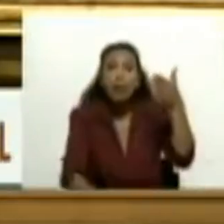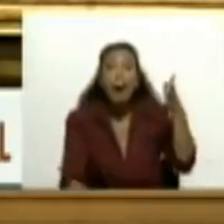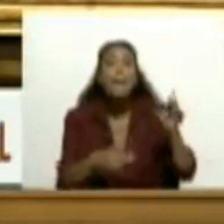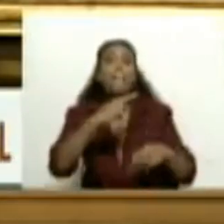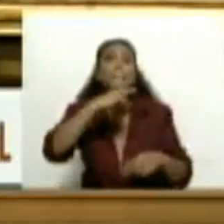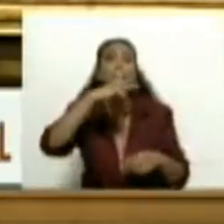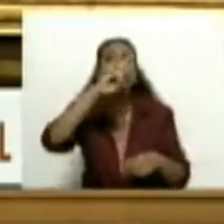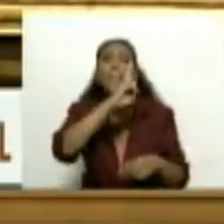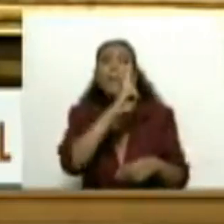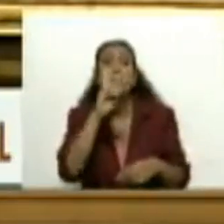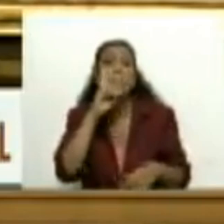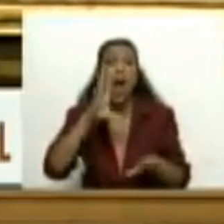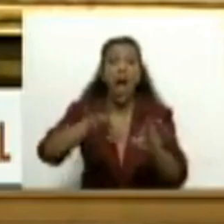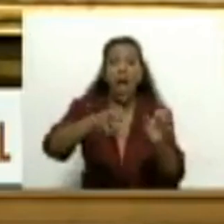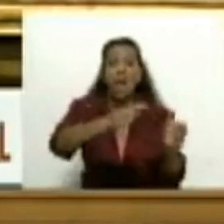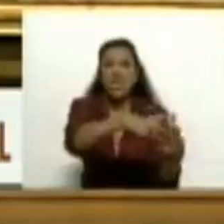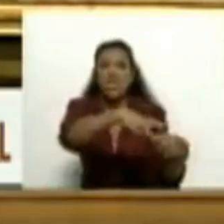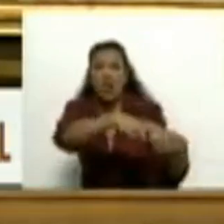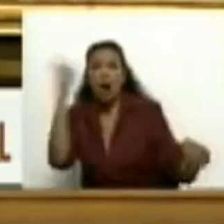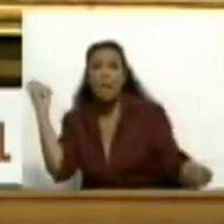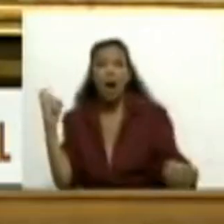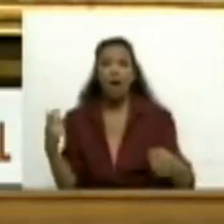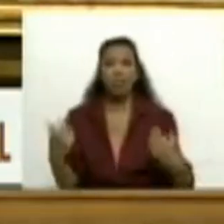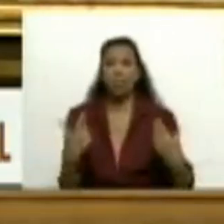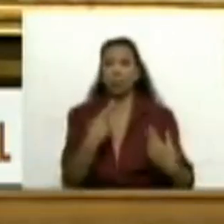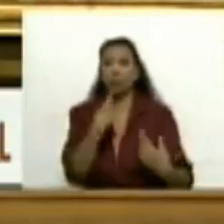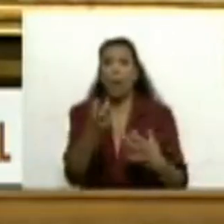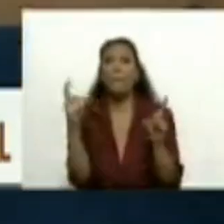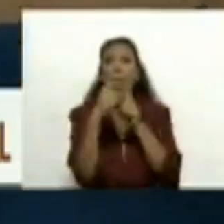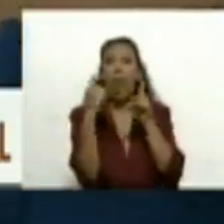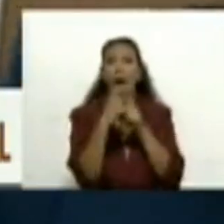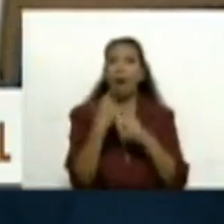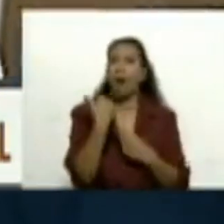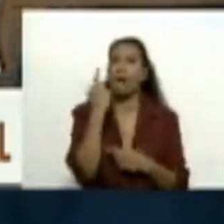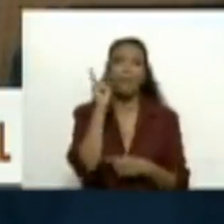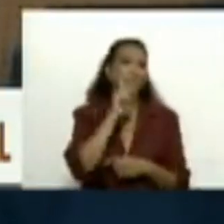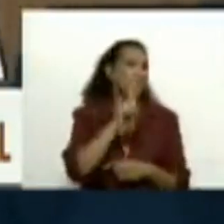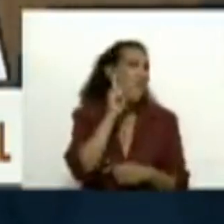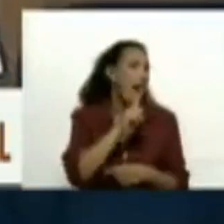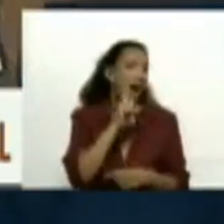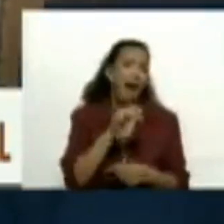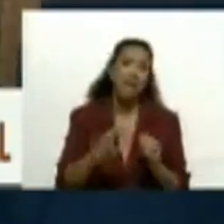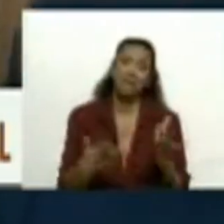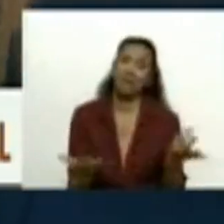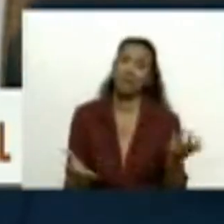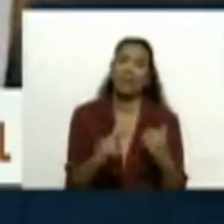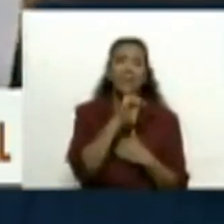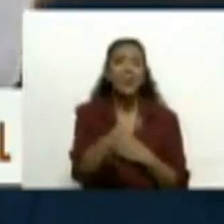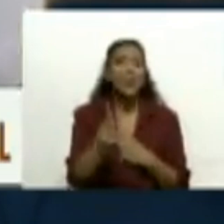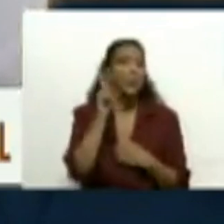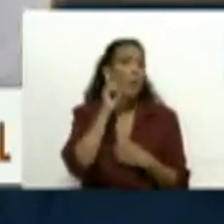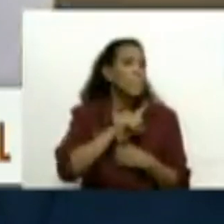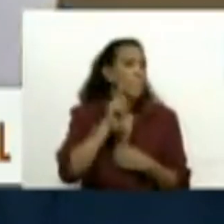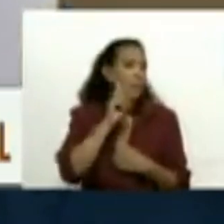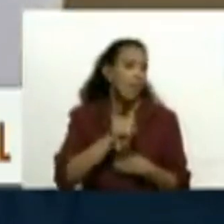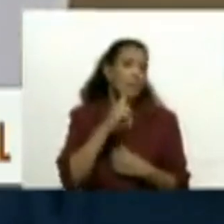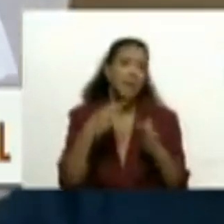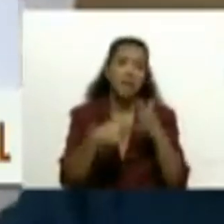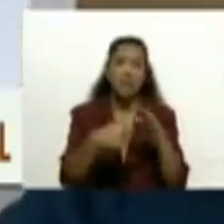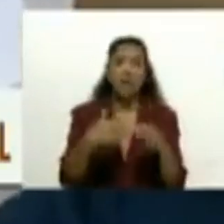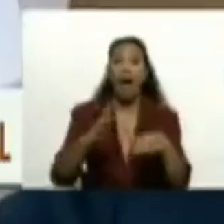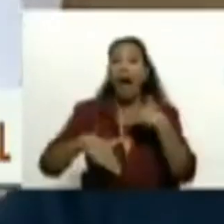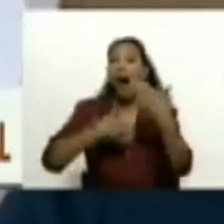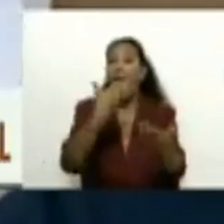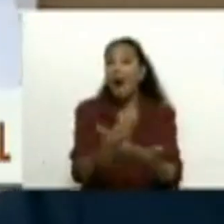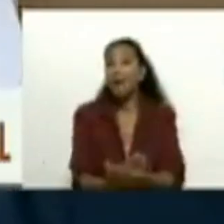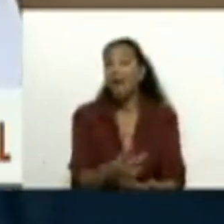Padres fueron sacados a la fuerza por grabar. De este tipo de falsas denuncias vamos a ver muchas de aquí hasta los eventos electorales que tenemos en